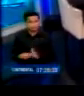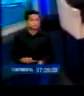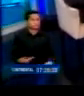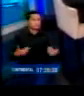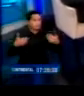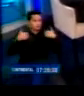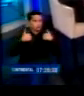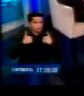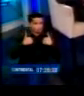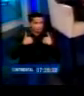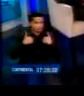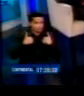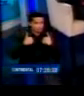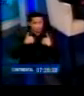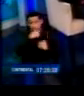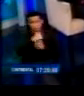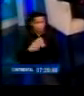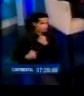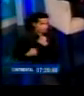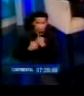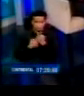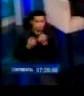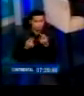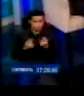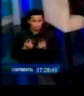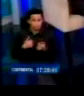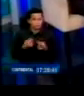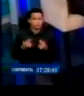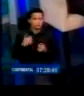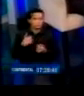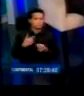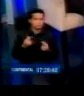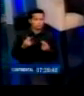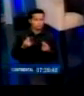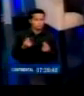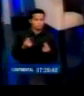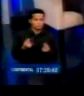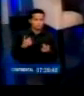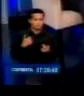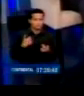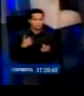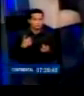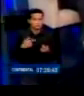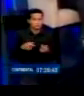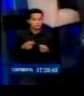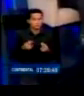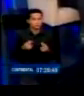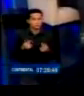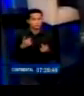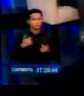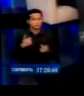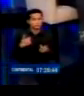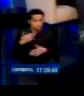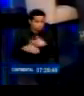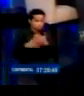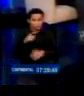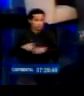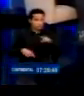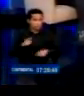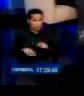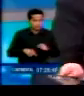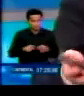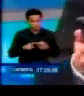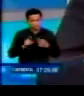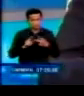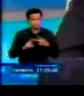yo no tengo respaldo de dinero, de dólares, para poder hacer funcionar el dinero electrónico, no lo puedo hacer. No lo